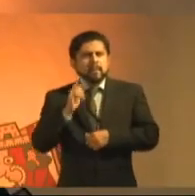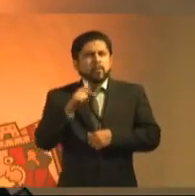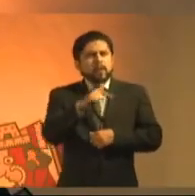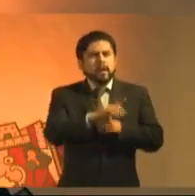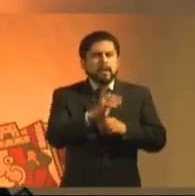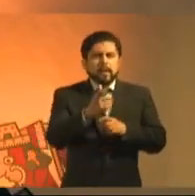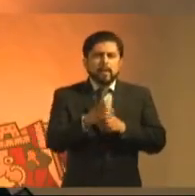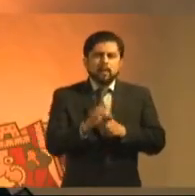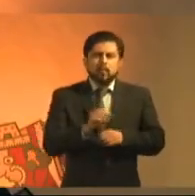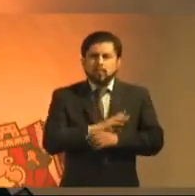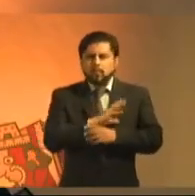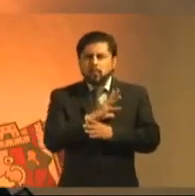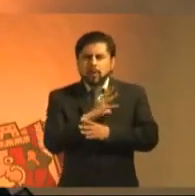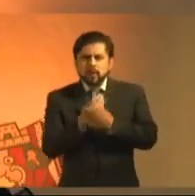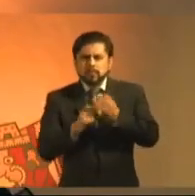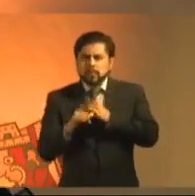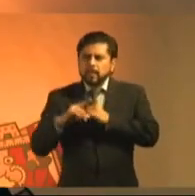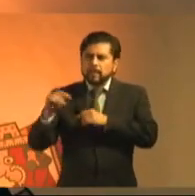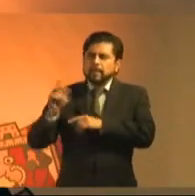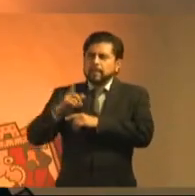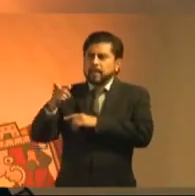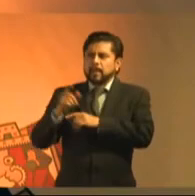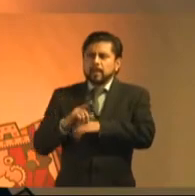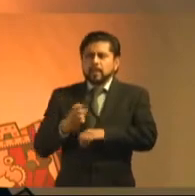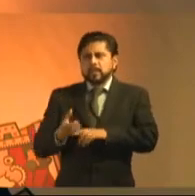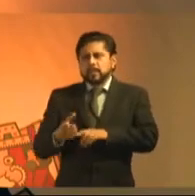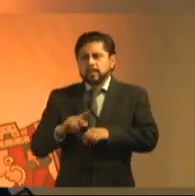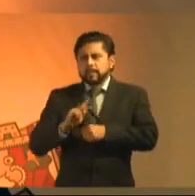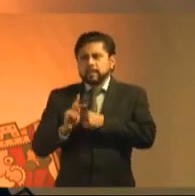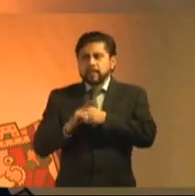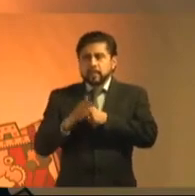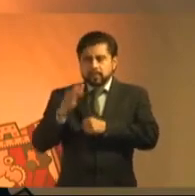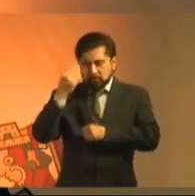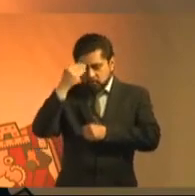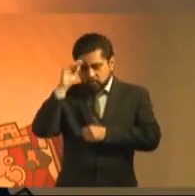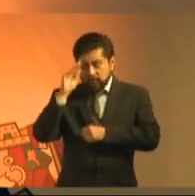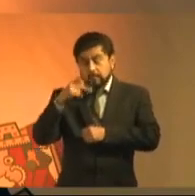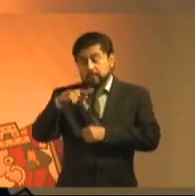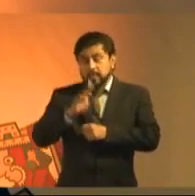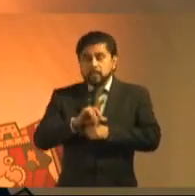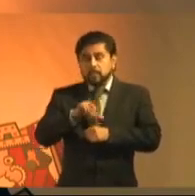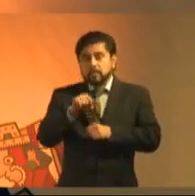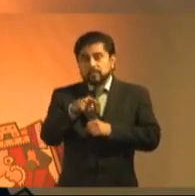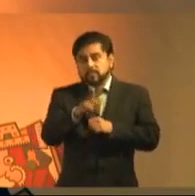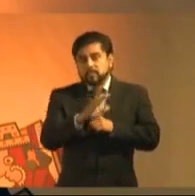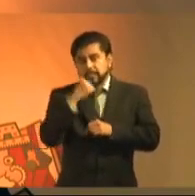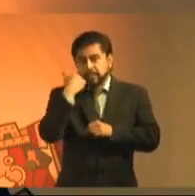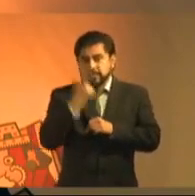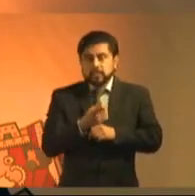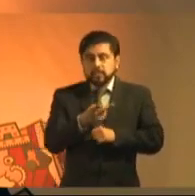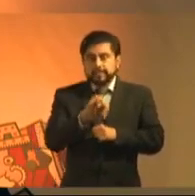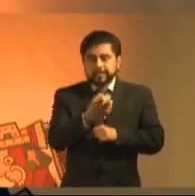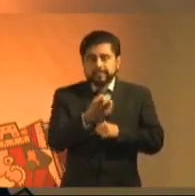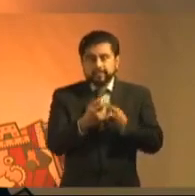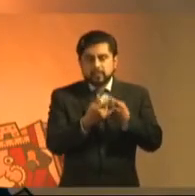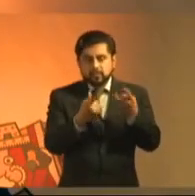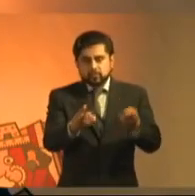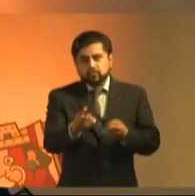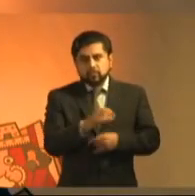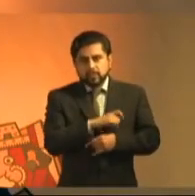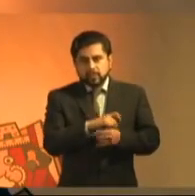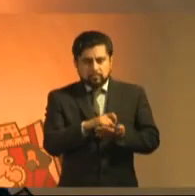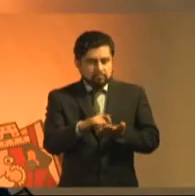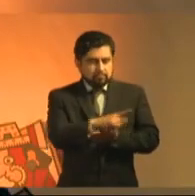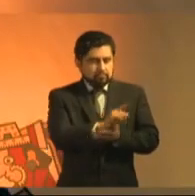que intento hacer en yucatán cuando el golpe de estado después podrán ustedes si les interesa conocer esta historia después